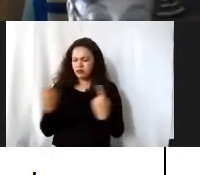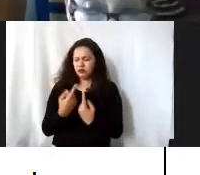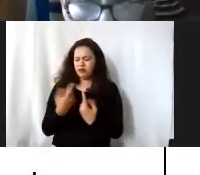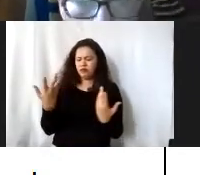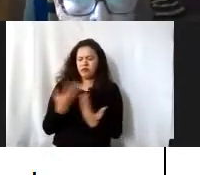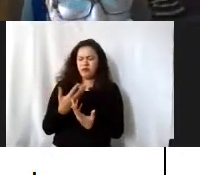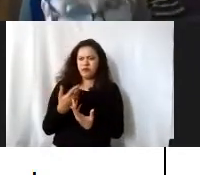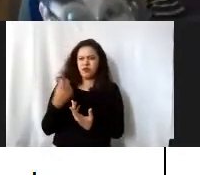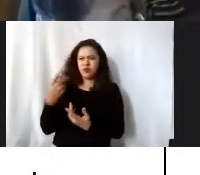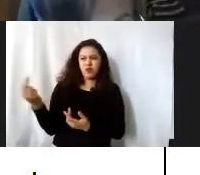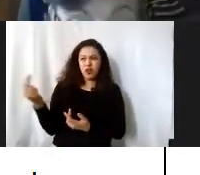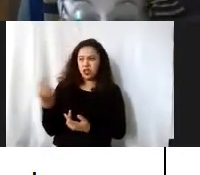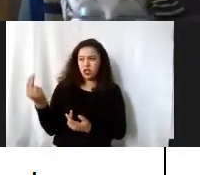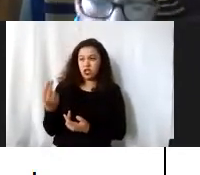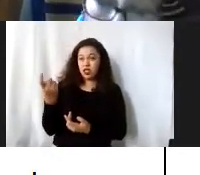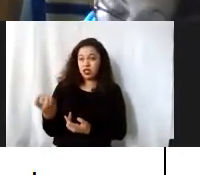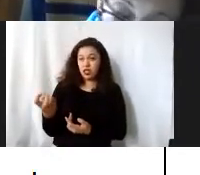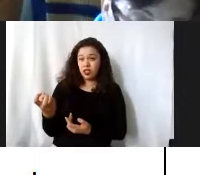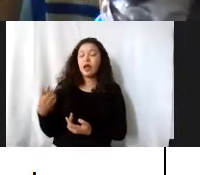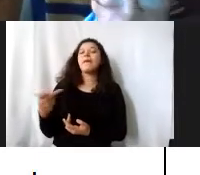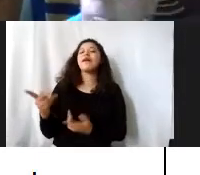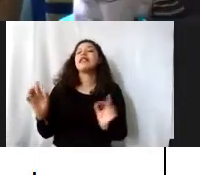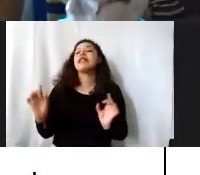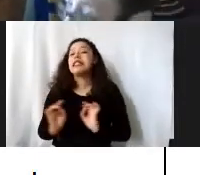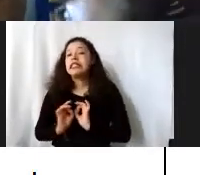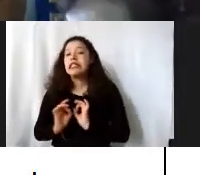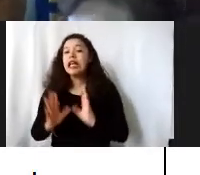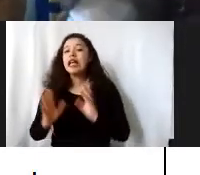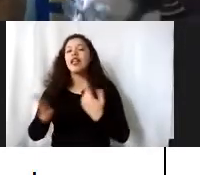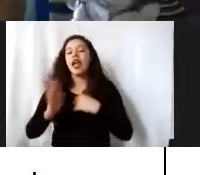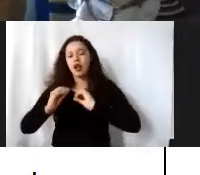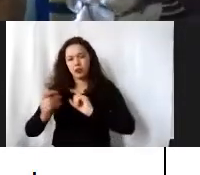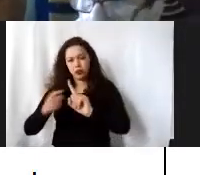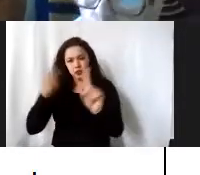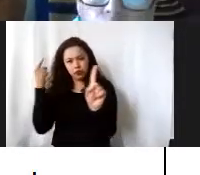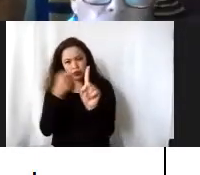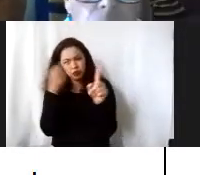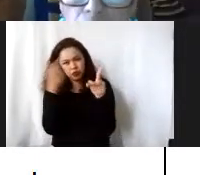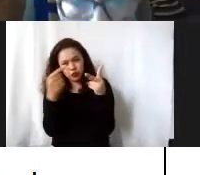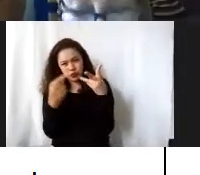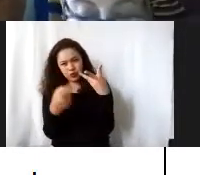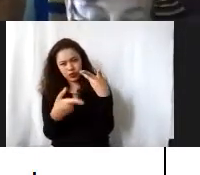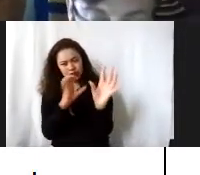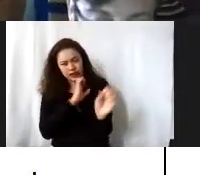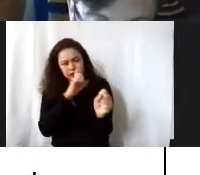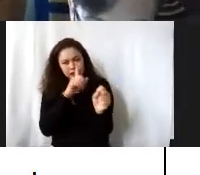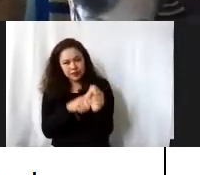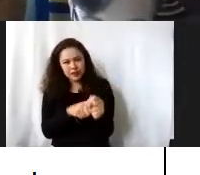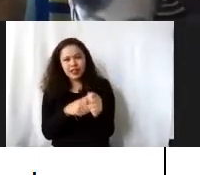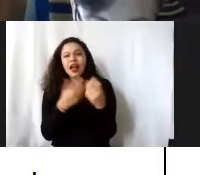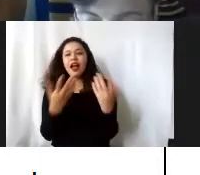requieres de esto. Pero hay situaciones ya muy concretas, muy específicas, muy